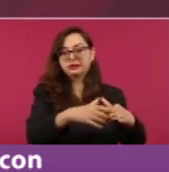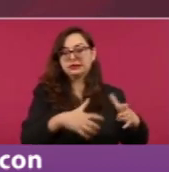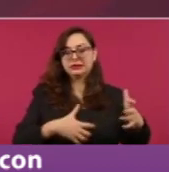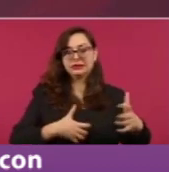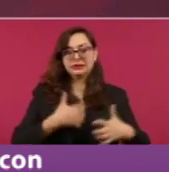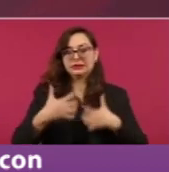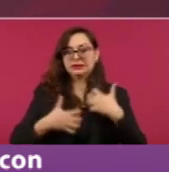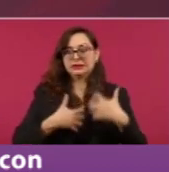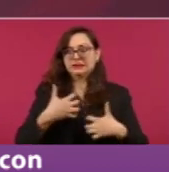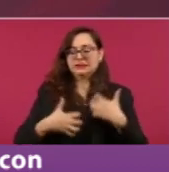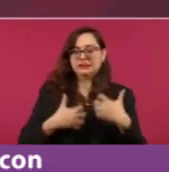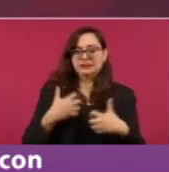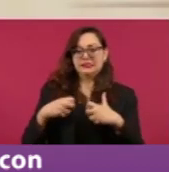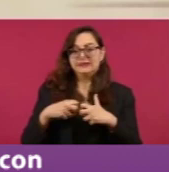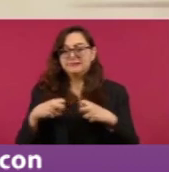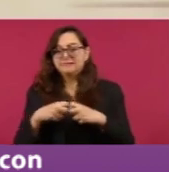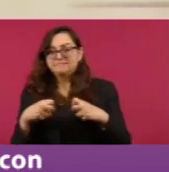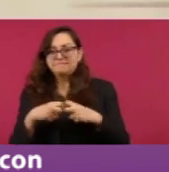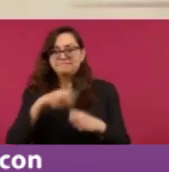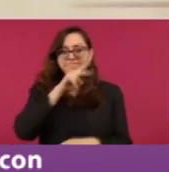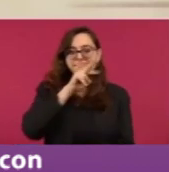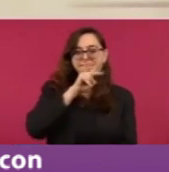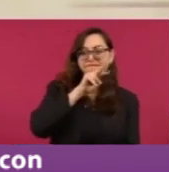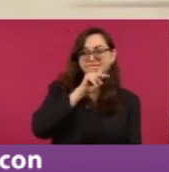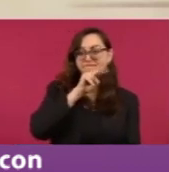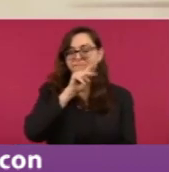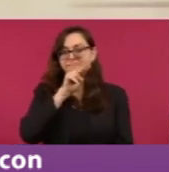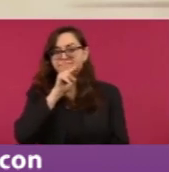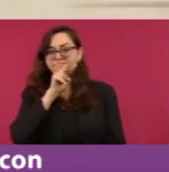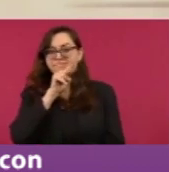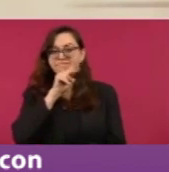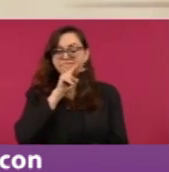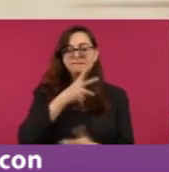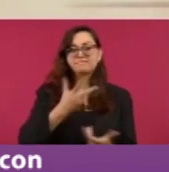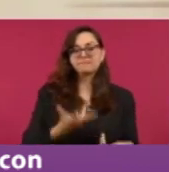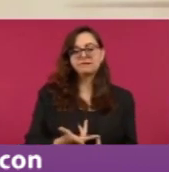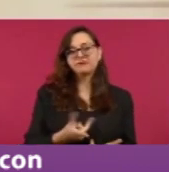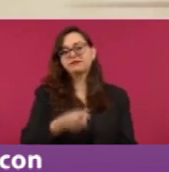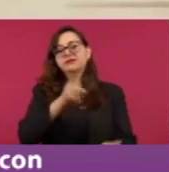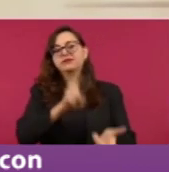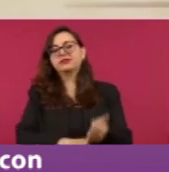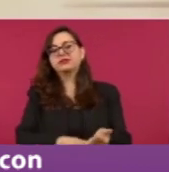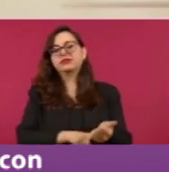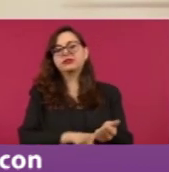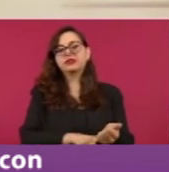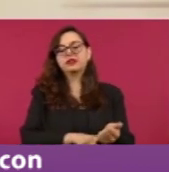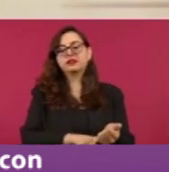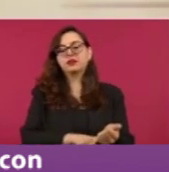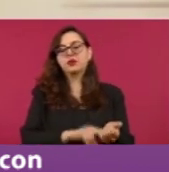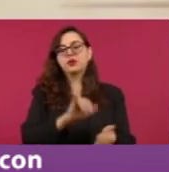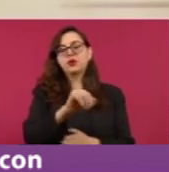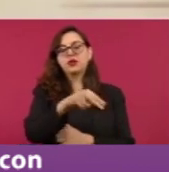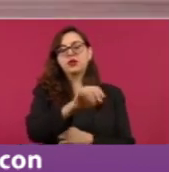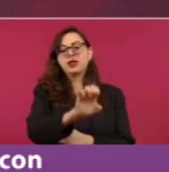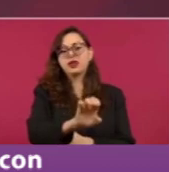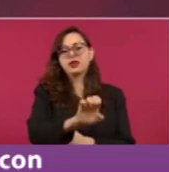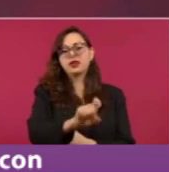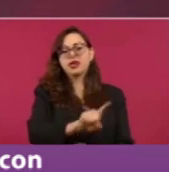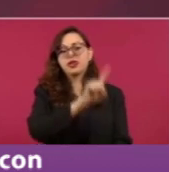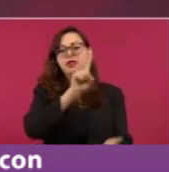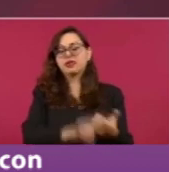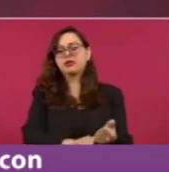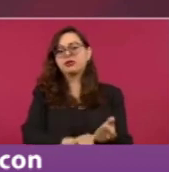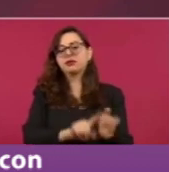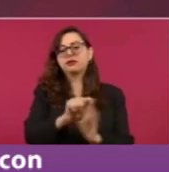Norte y destacó que los acuerdos se expresan en el ambiente económico y financiero entre los países de la región. Destacó que uno de los pactos